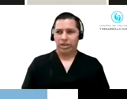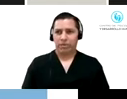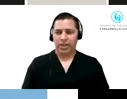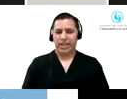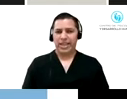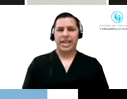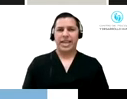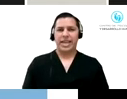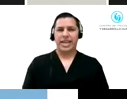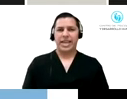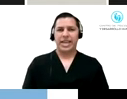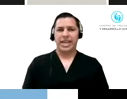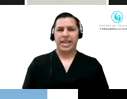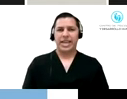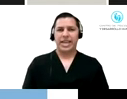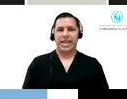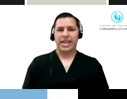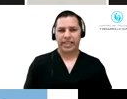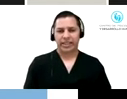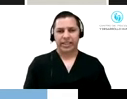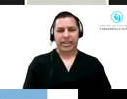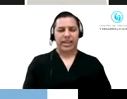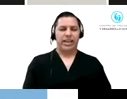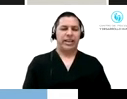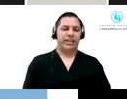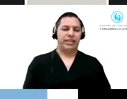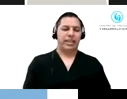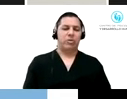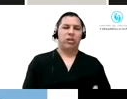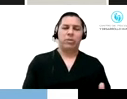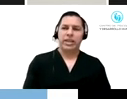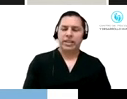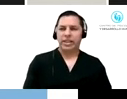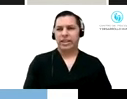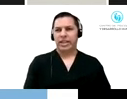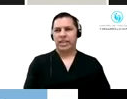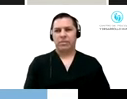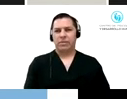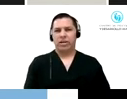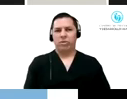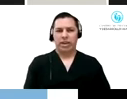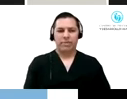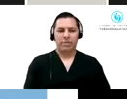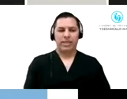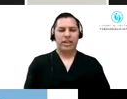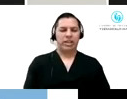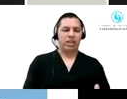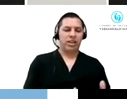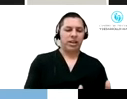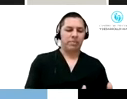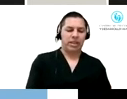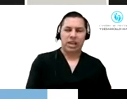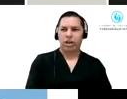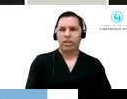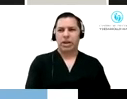¿verdad? Qué bonito va a ser papá. Y la chica, ¿por qué no me dijiste que tenías como plan embarazarte? Yo